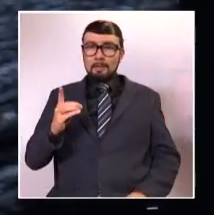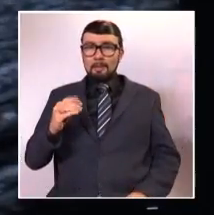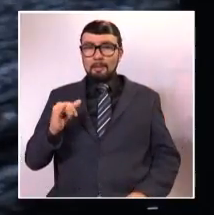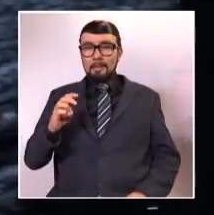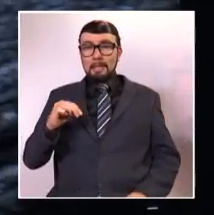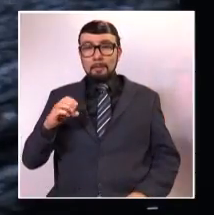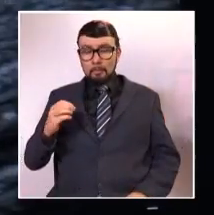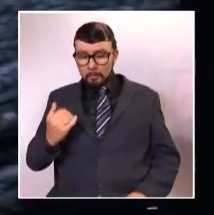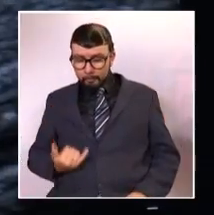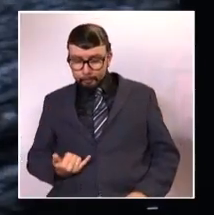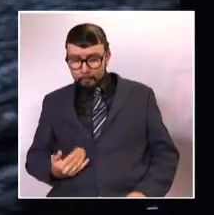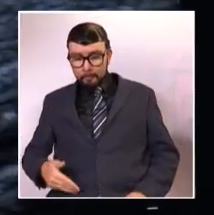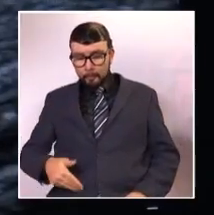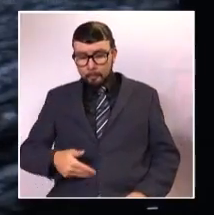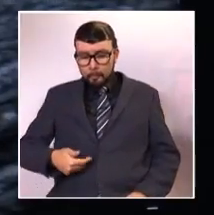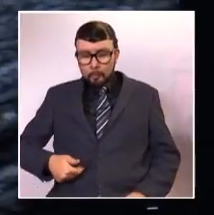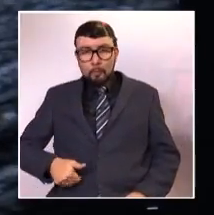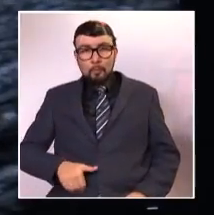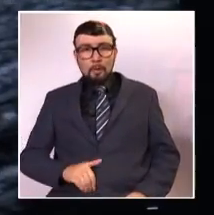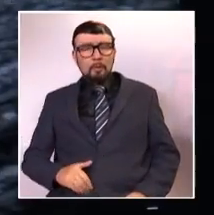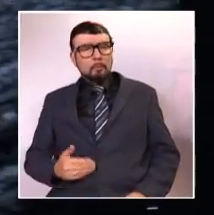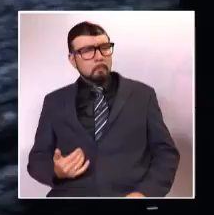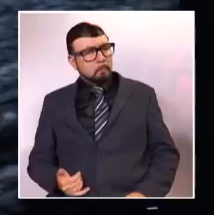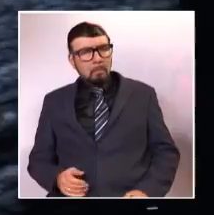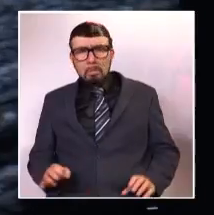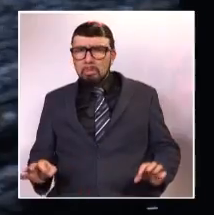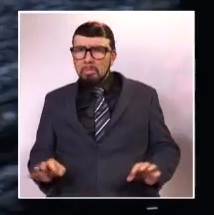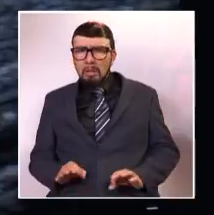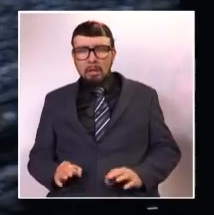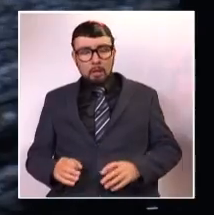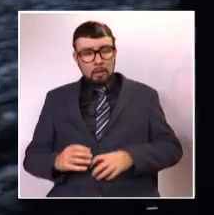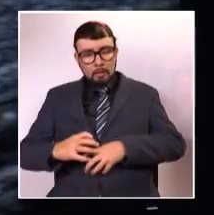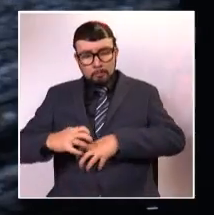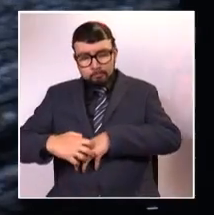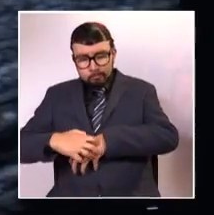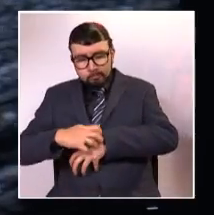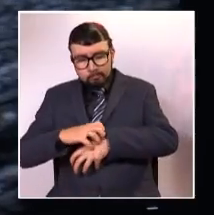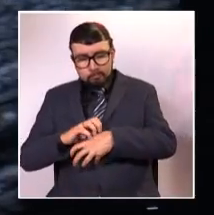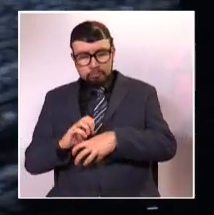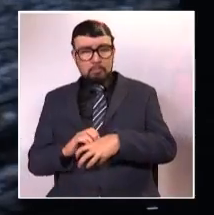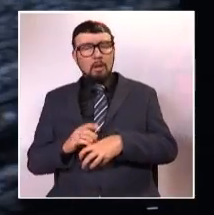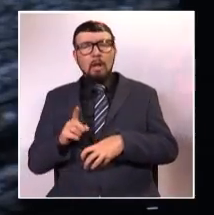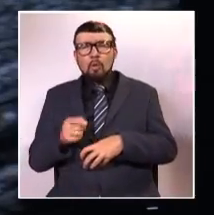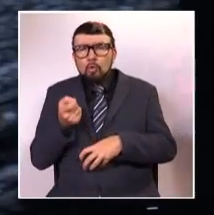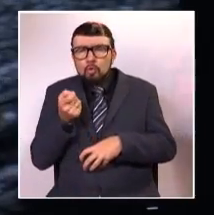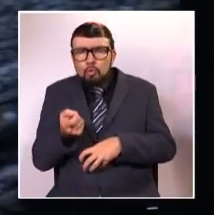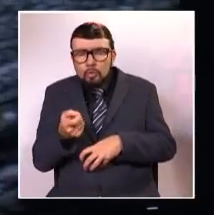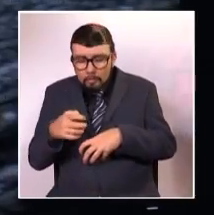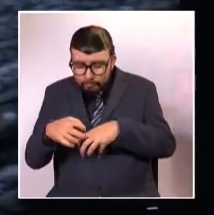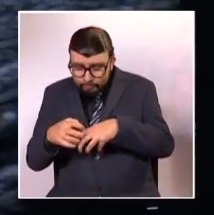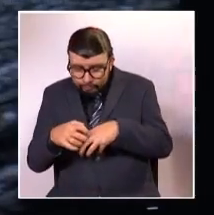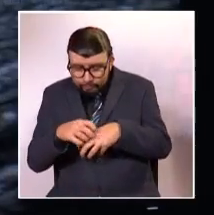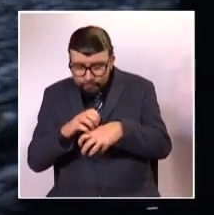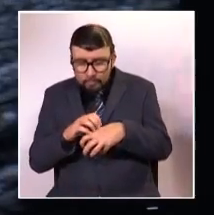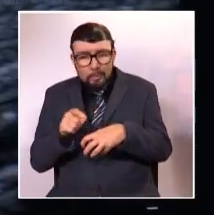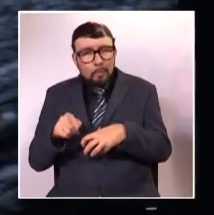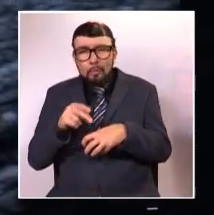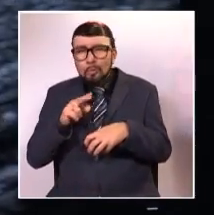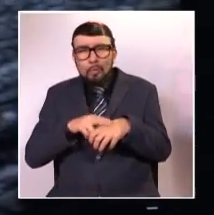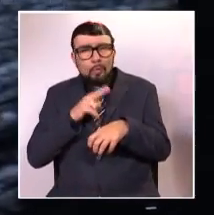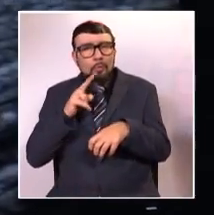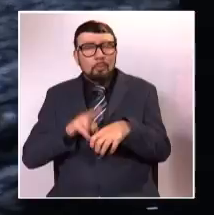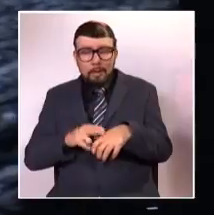lo vemos que no tenga ningún tipo de masa ni quiste. Hay unos quistecitos que son muy frecuentes en el